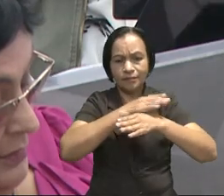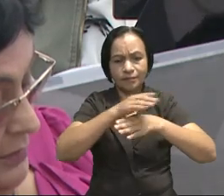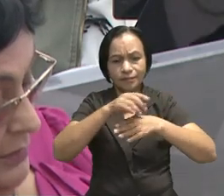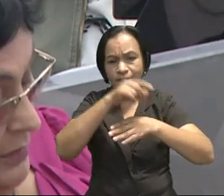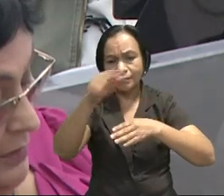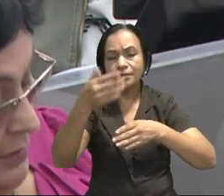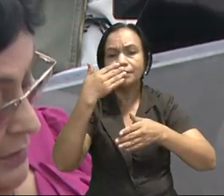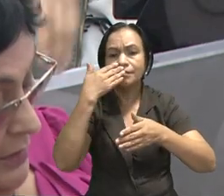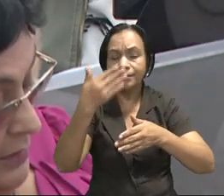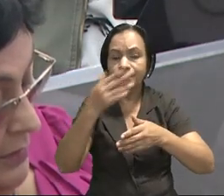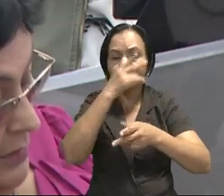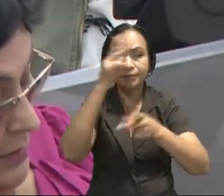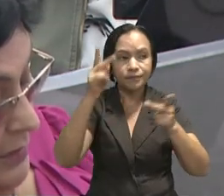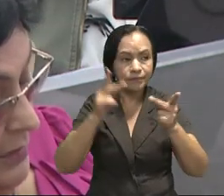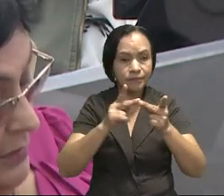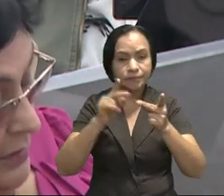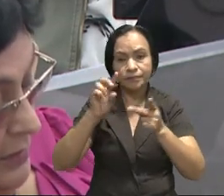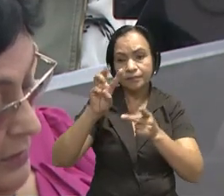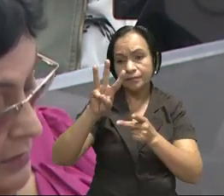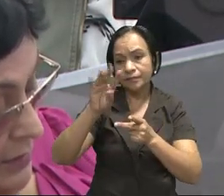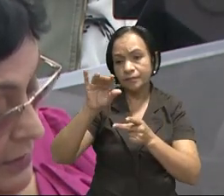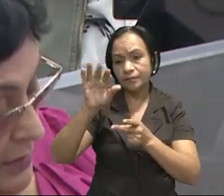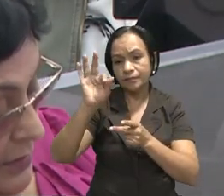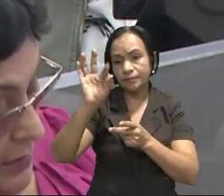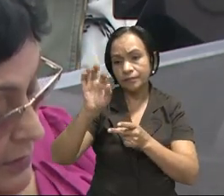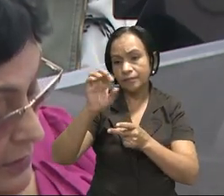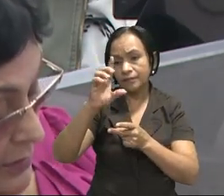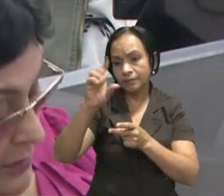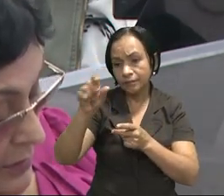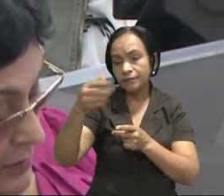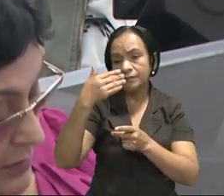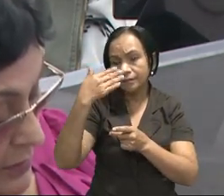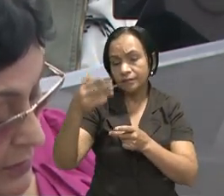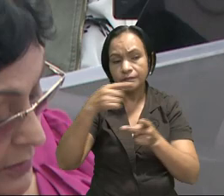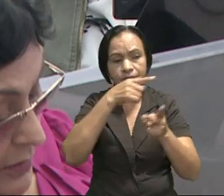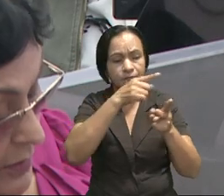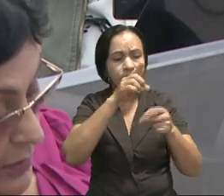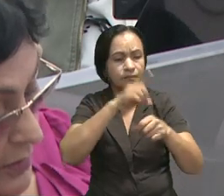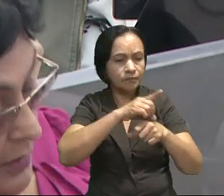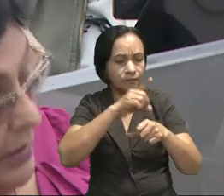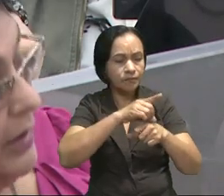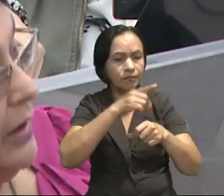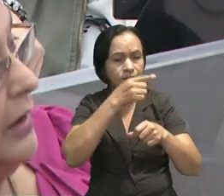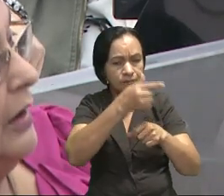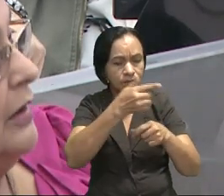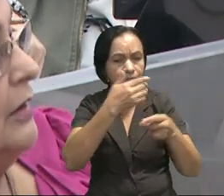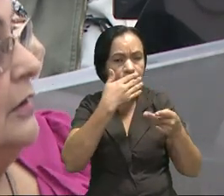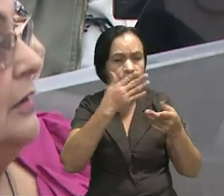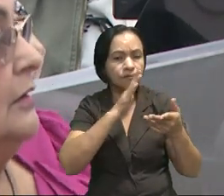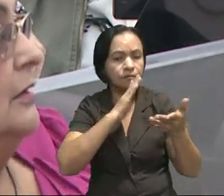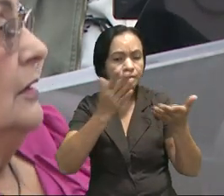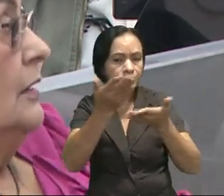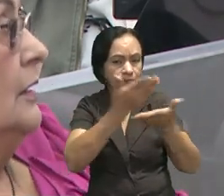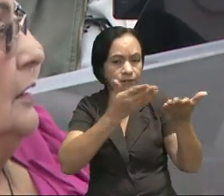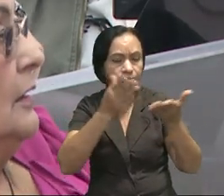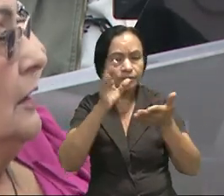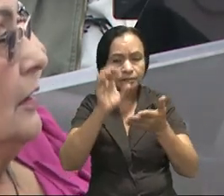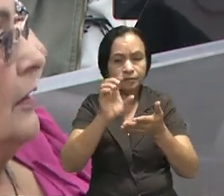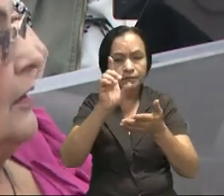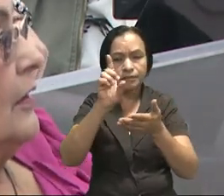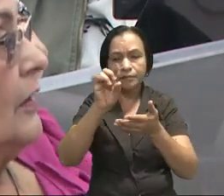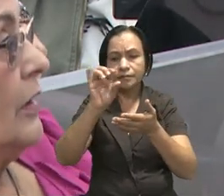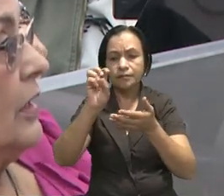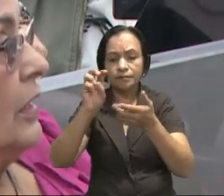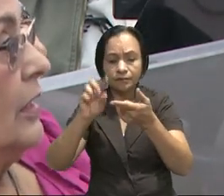es correcto lo que plantea Wilfredo, es correcto lo que plantea Gustavo, incluso hemos conversado esto con Edwin,